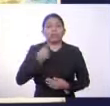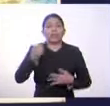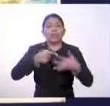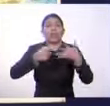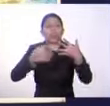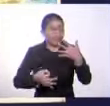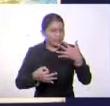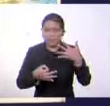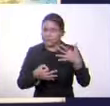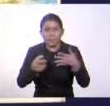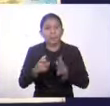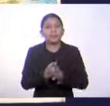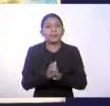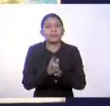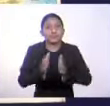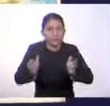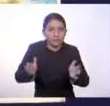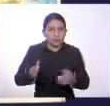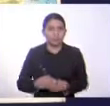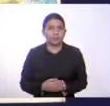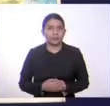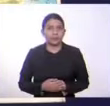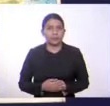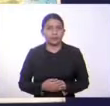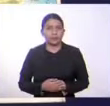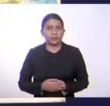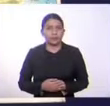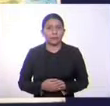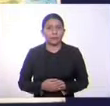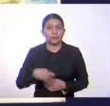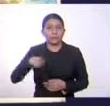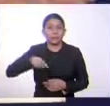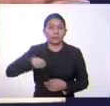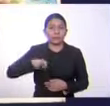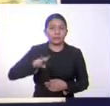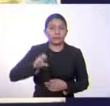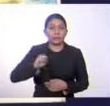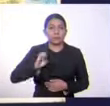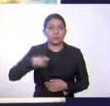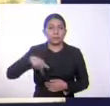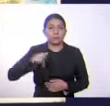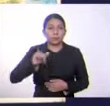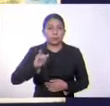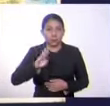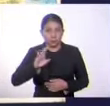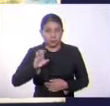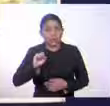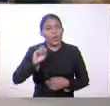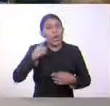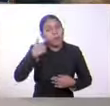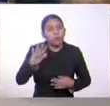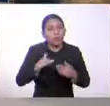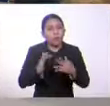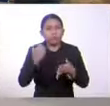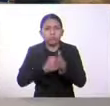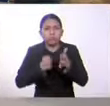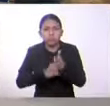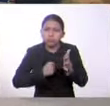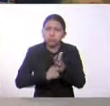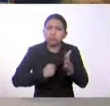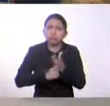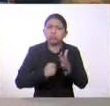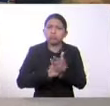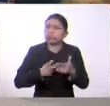porque también son perfectibles, doctor? son totalmente perfectibles. Porque se van a como- perfeccionar en el marco de las luchas también, de la exigencia de estos